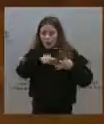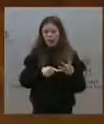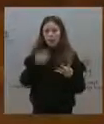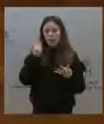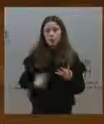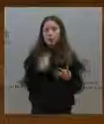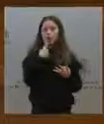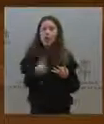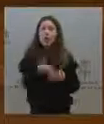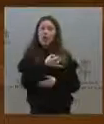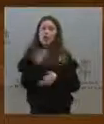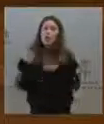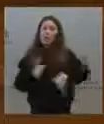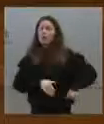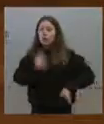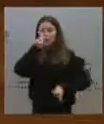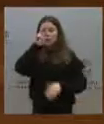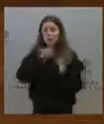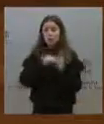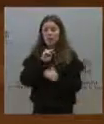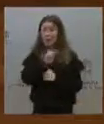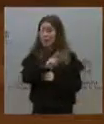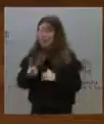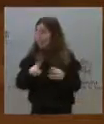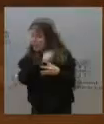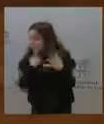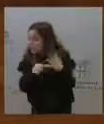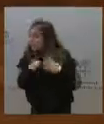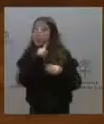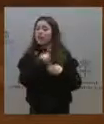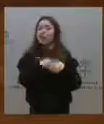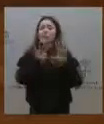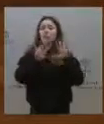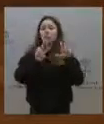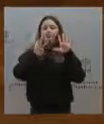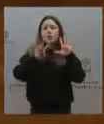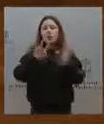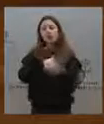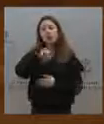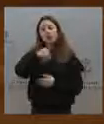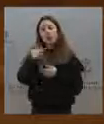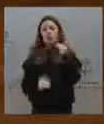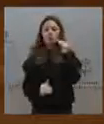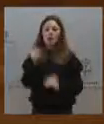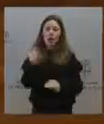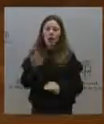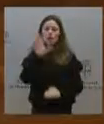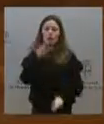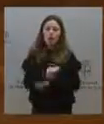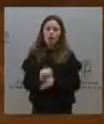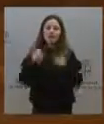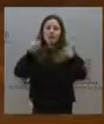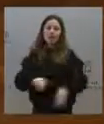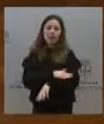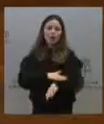por estos 4 conceptos, de 194 millones de euros más, simplemente por la imprudencia de este Gobierno. Esta